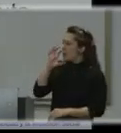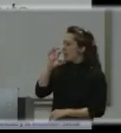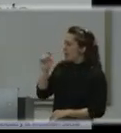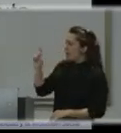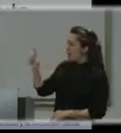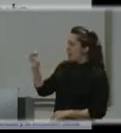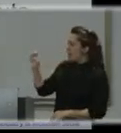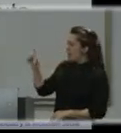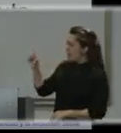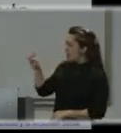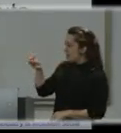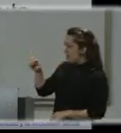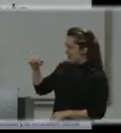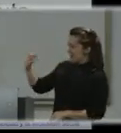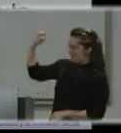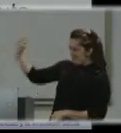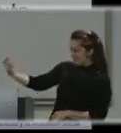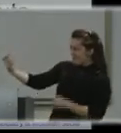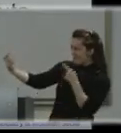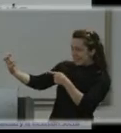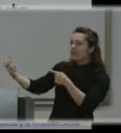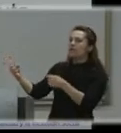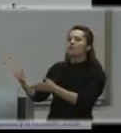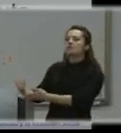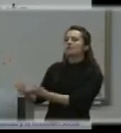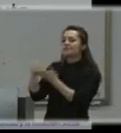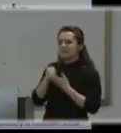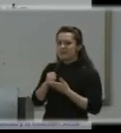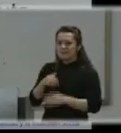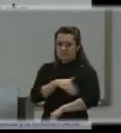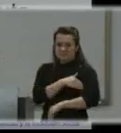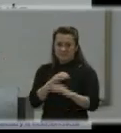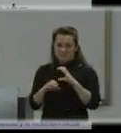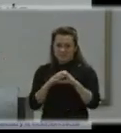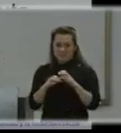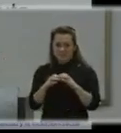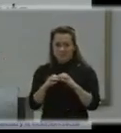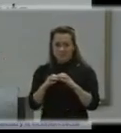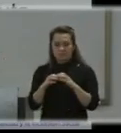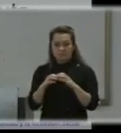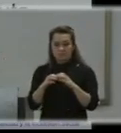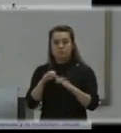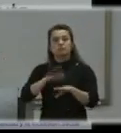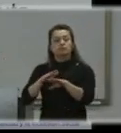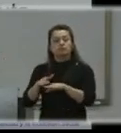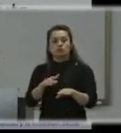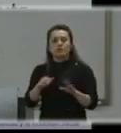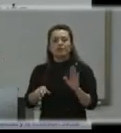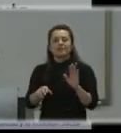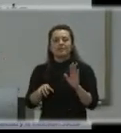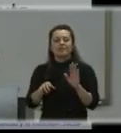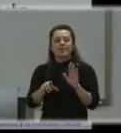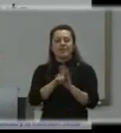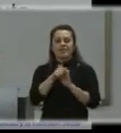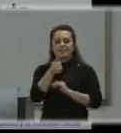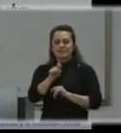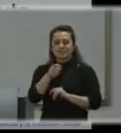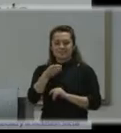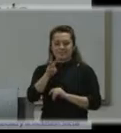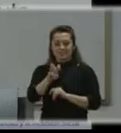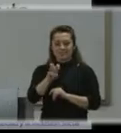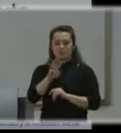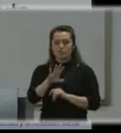de Justicia, que ha venido trabajando en alianza con nosotros sobre la reforma que se ordena en la ley 1618